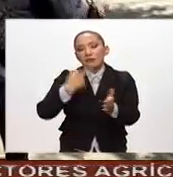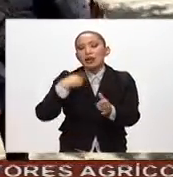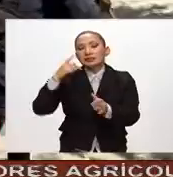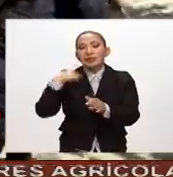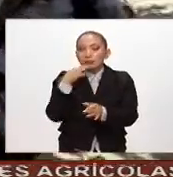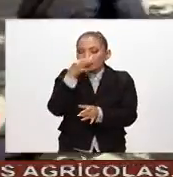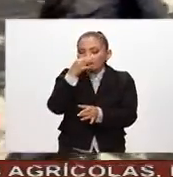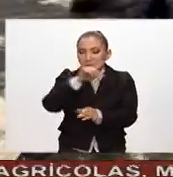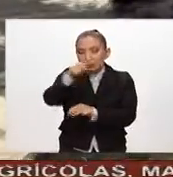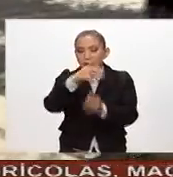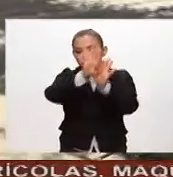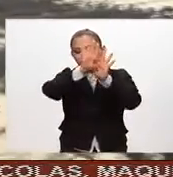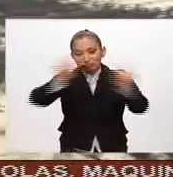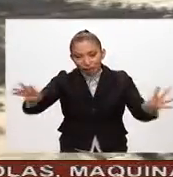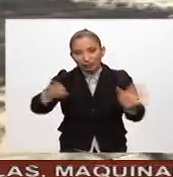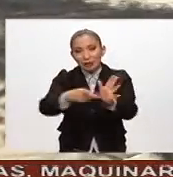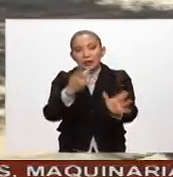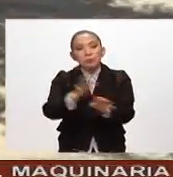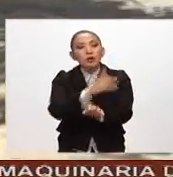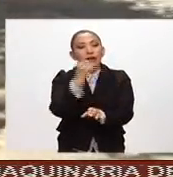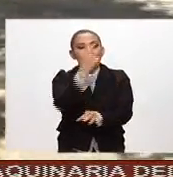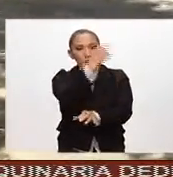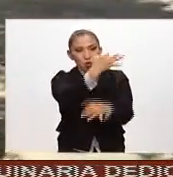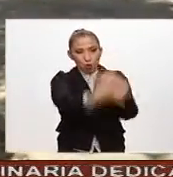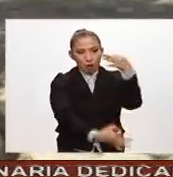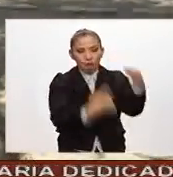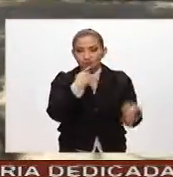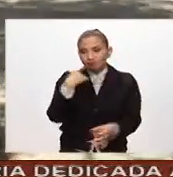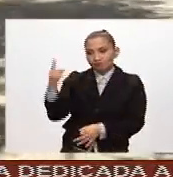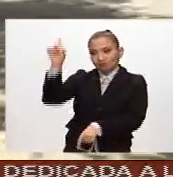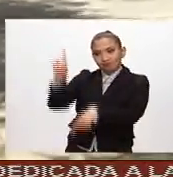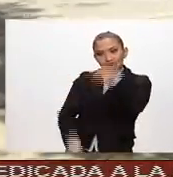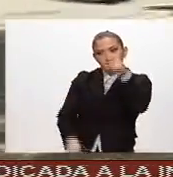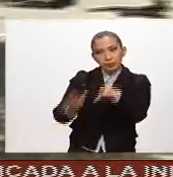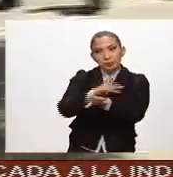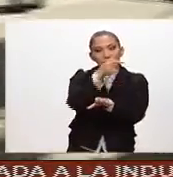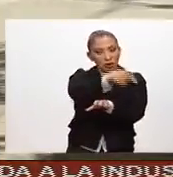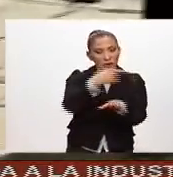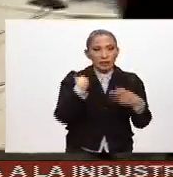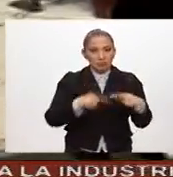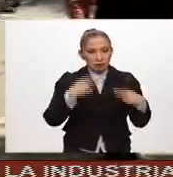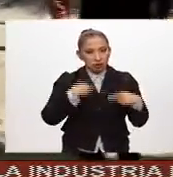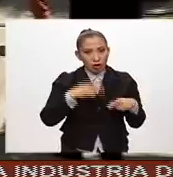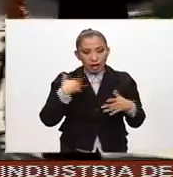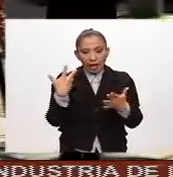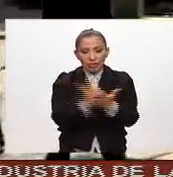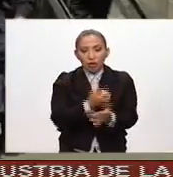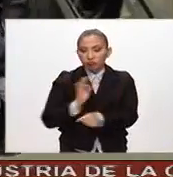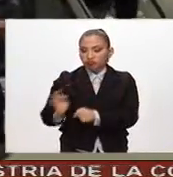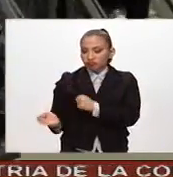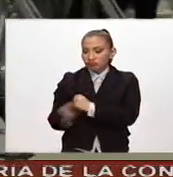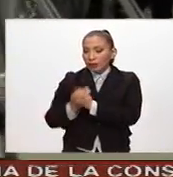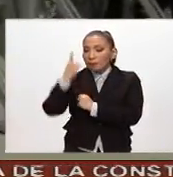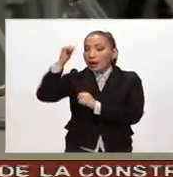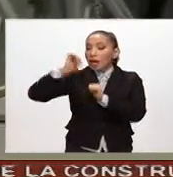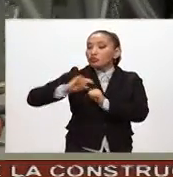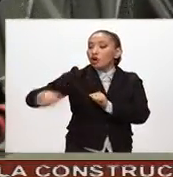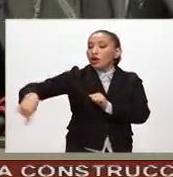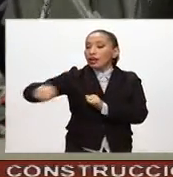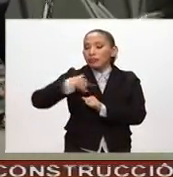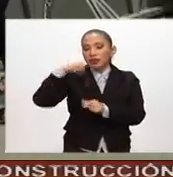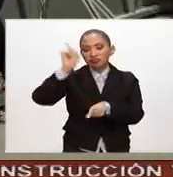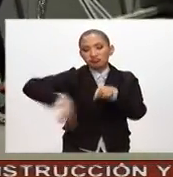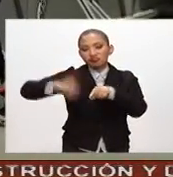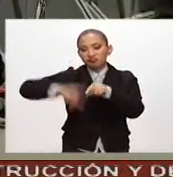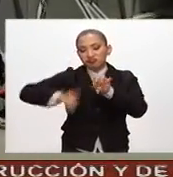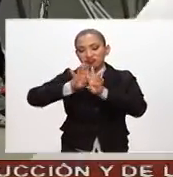colocadas minutos después. Esto luego de que un juez ordenara retirarlas debido a que un ciudadano ganó un amparo para que la autoridad local